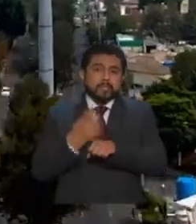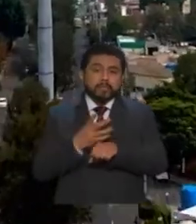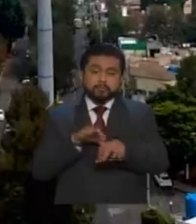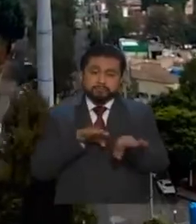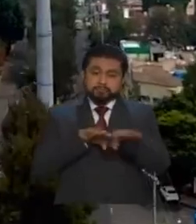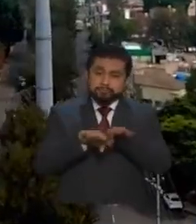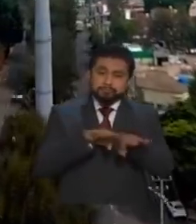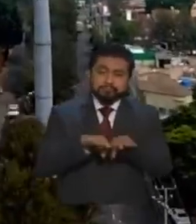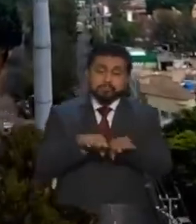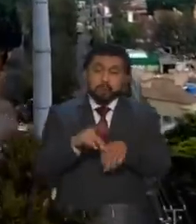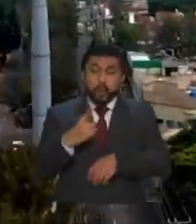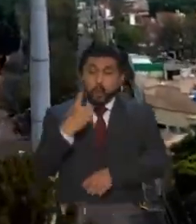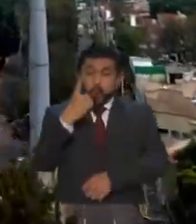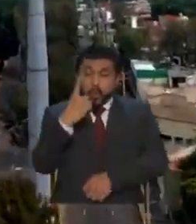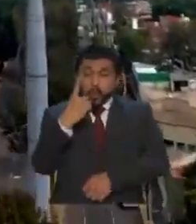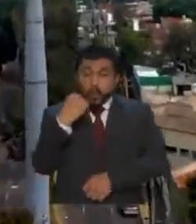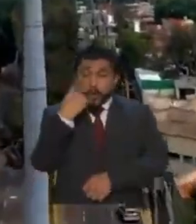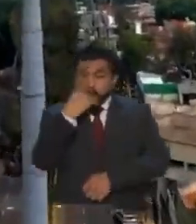Y